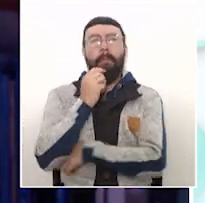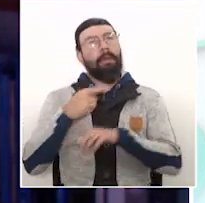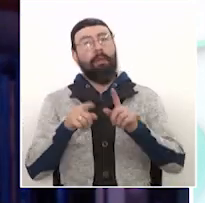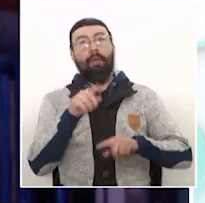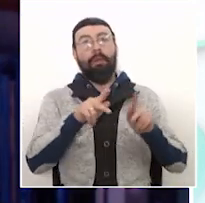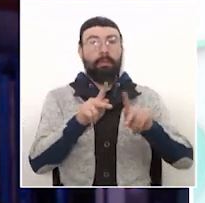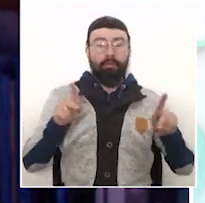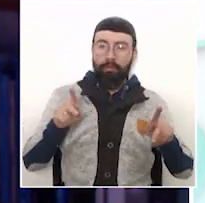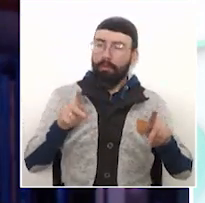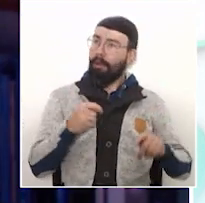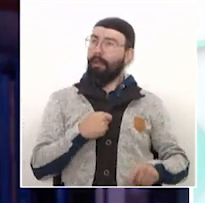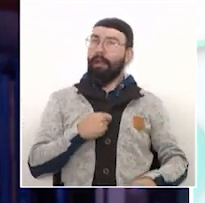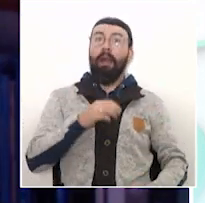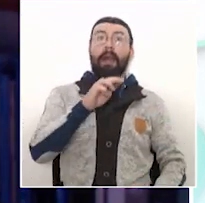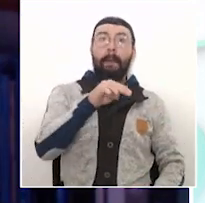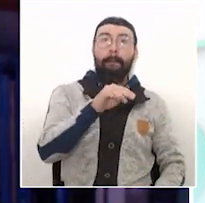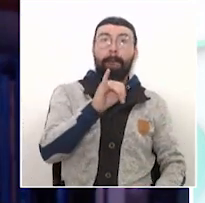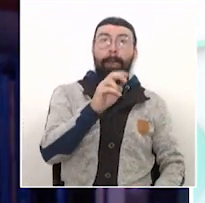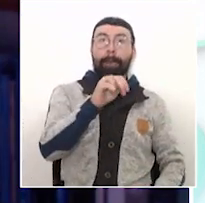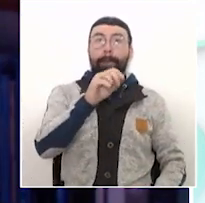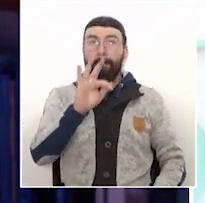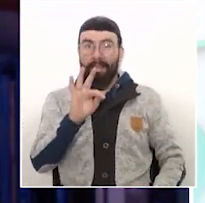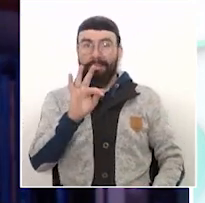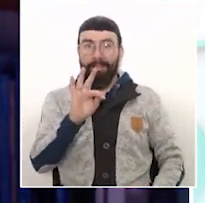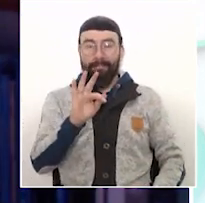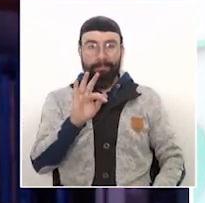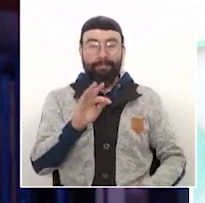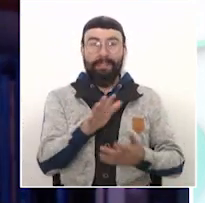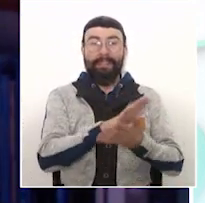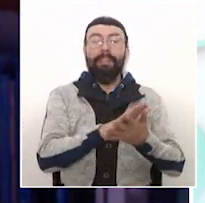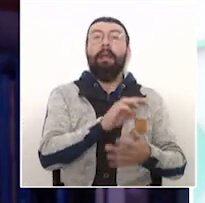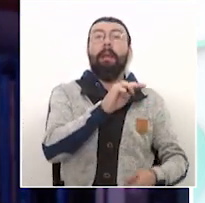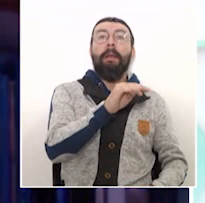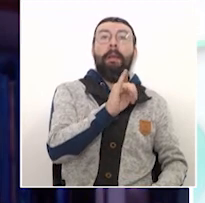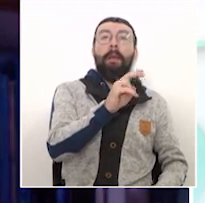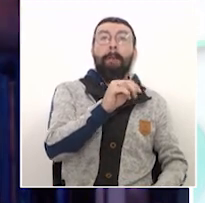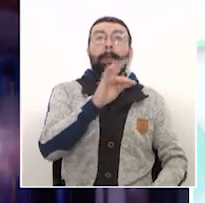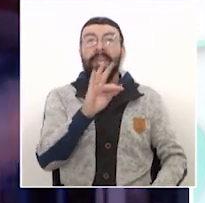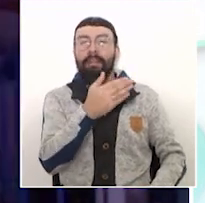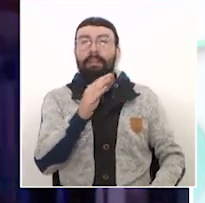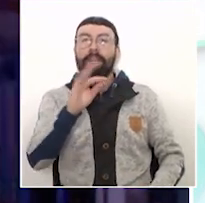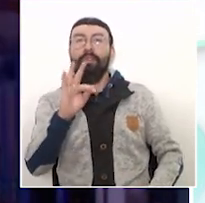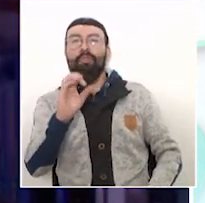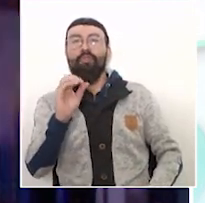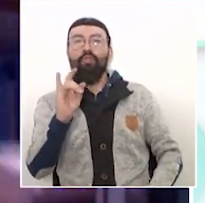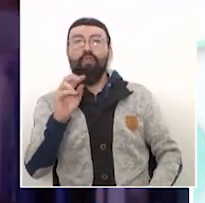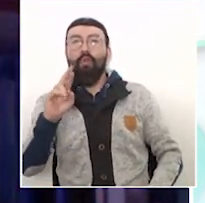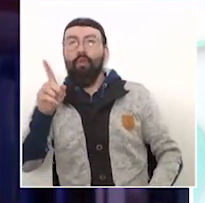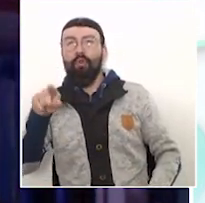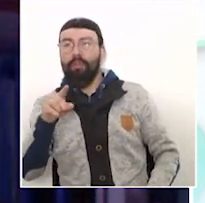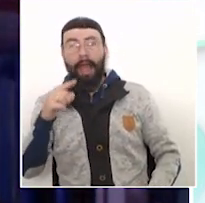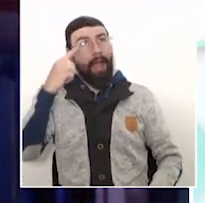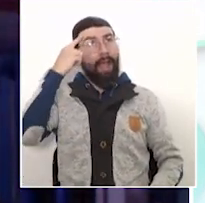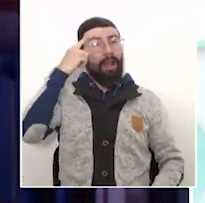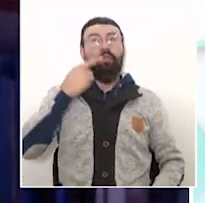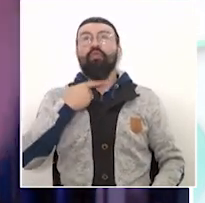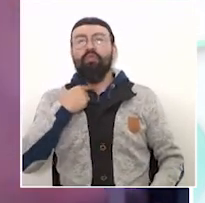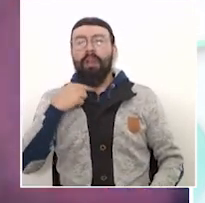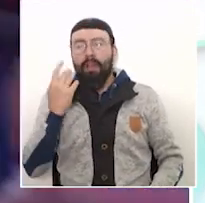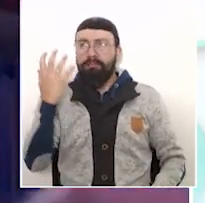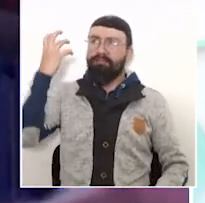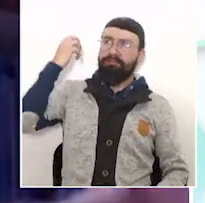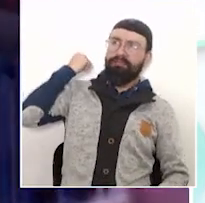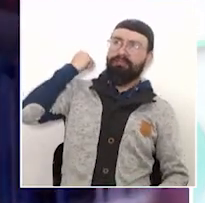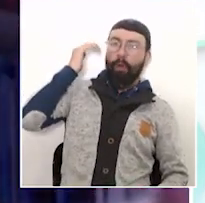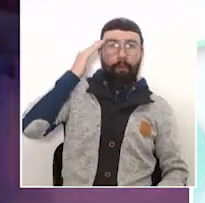gente. Mind en inglés es mente, mind tours. Ella le gusta viajar al futuro o al pasado, al futuro y al pasado. Al futuro con